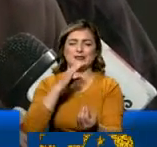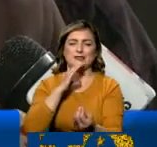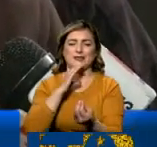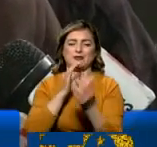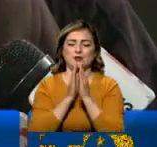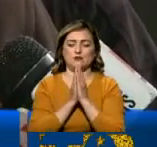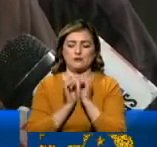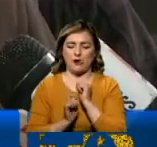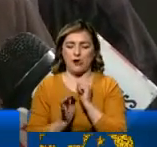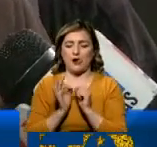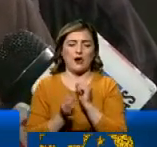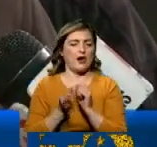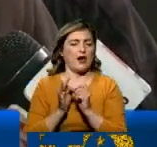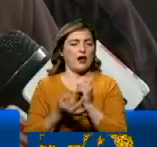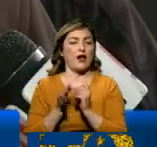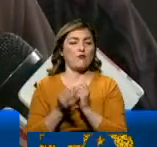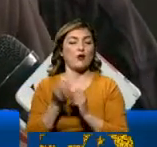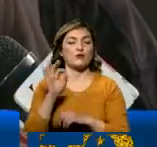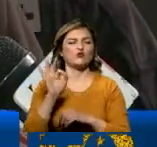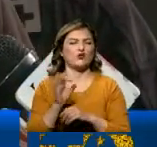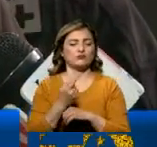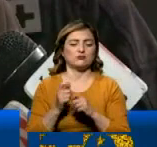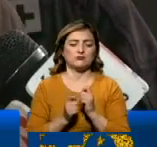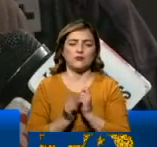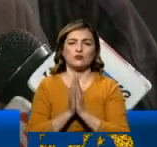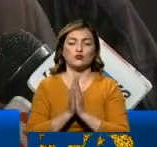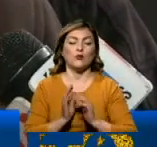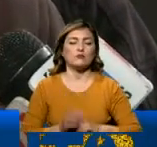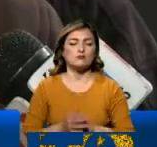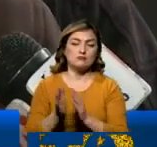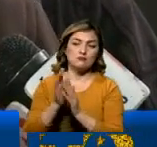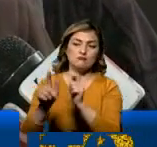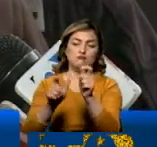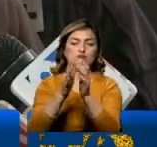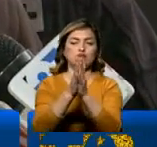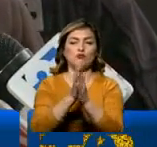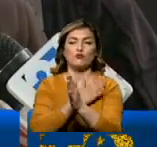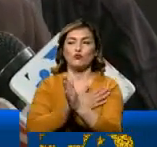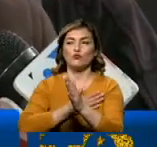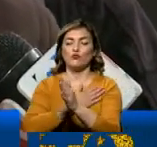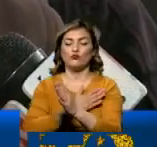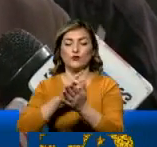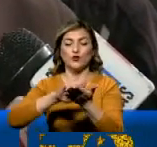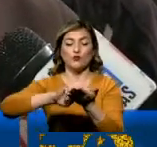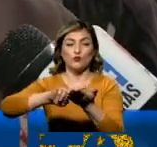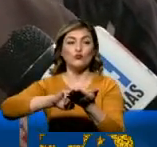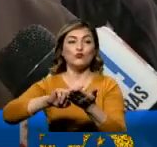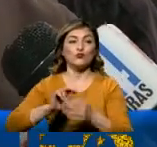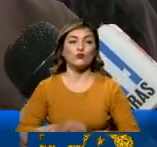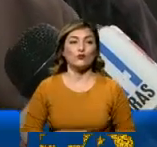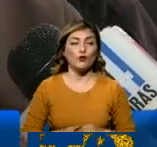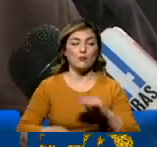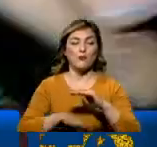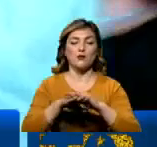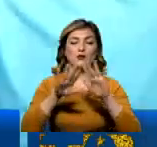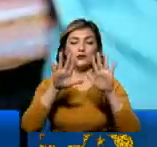novenas, y en ese sentido ya hemos hecho un pedido a la ciudadanía que tratemos de que las reuniones no superen